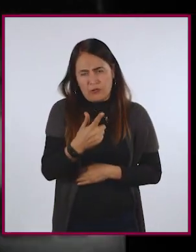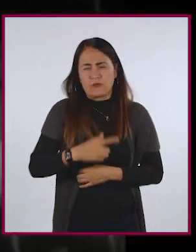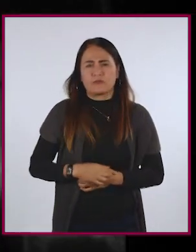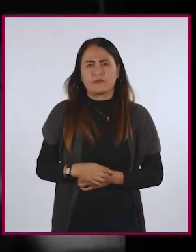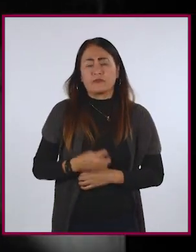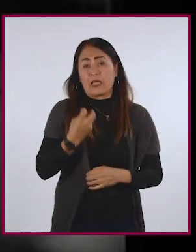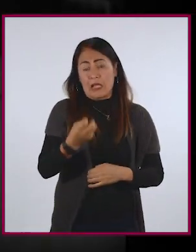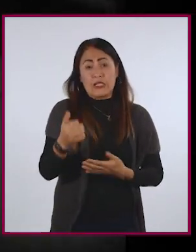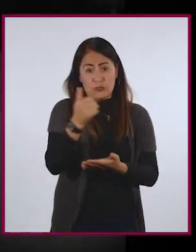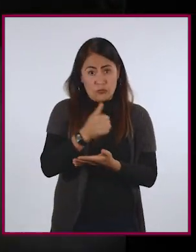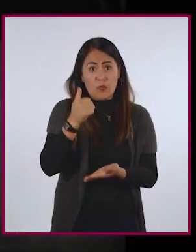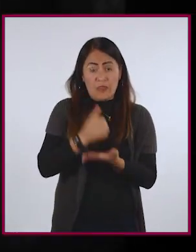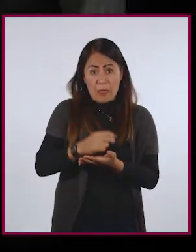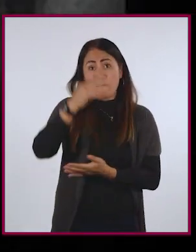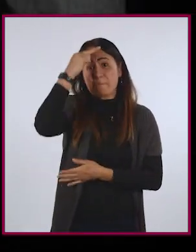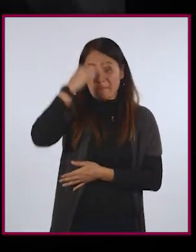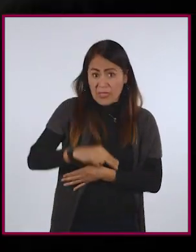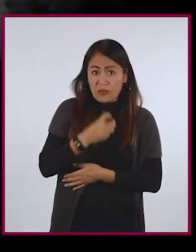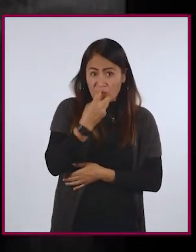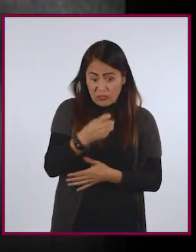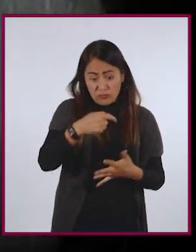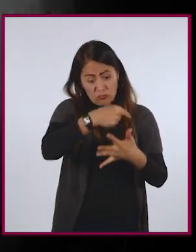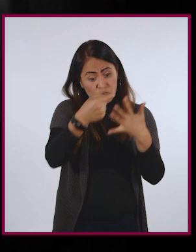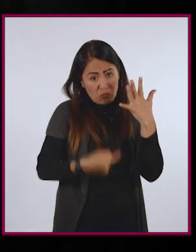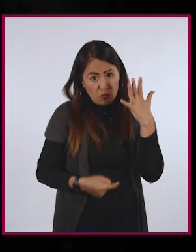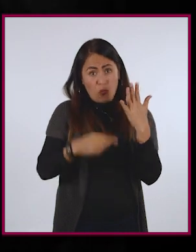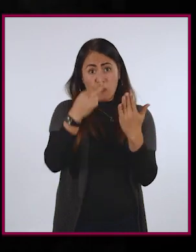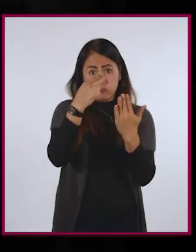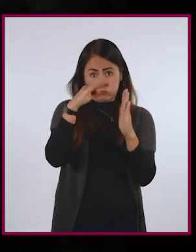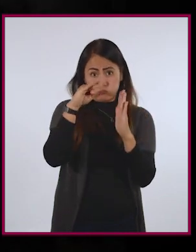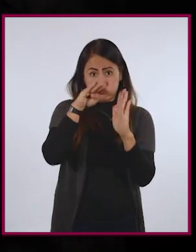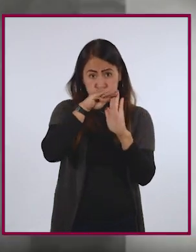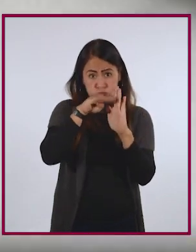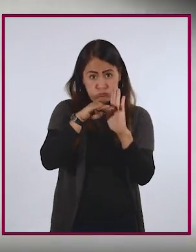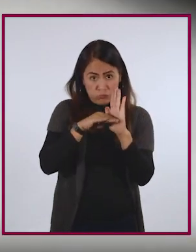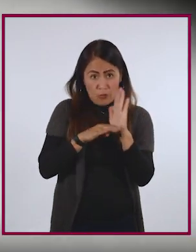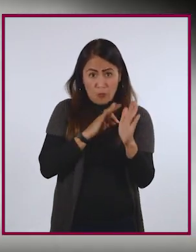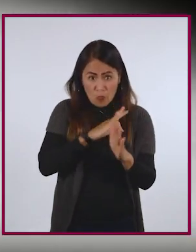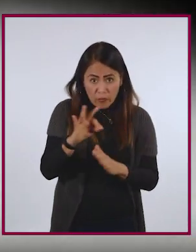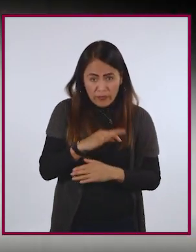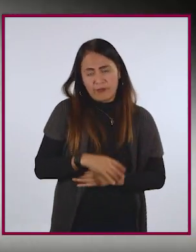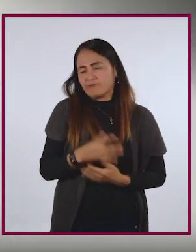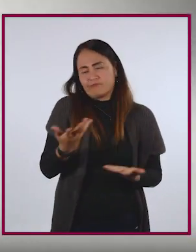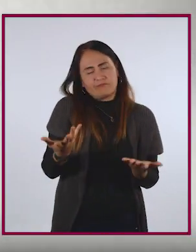Era evidente que la Ciudad de México ya no contaba con estas cualidades.